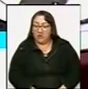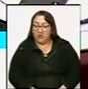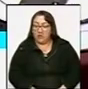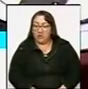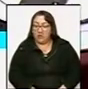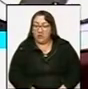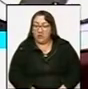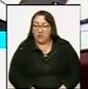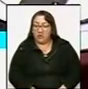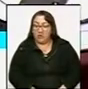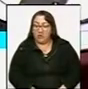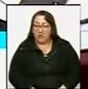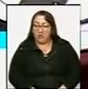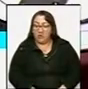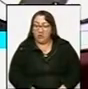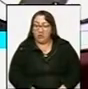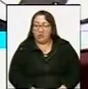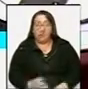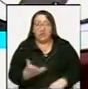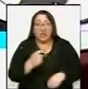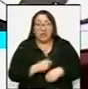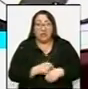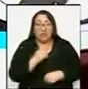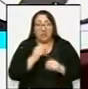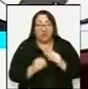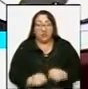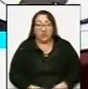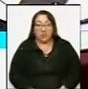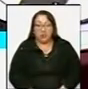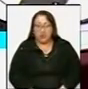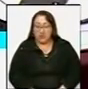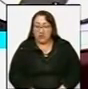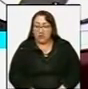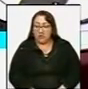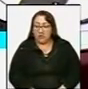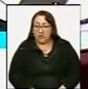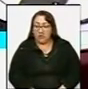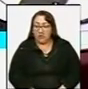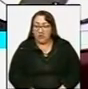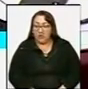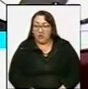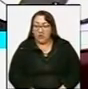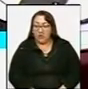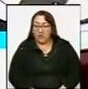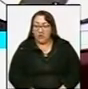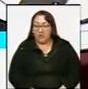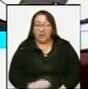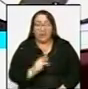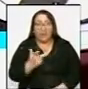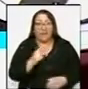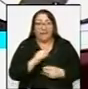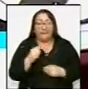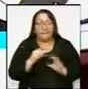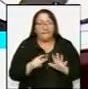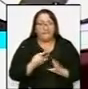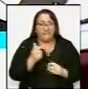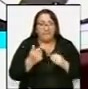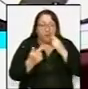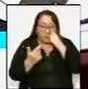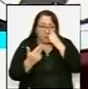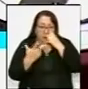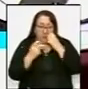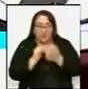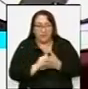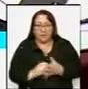de darle el plazo para subsanar, ¿no? Porque acá el tercer párrafo del 7 da primero 3 meses